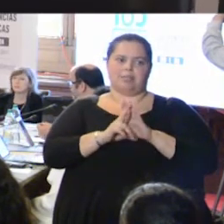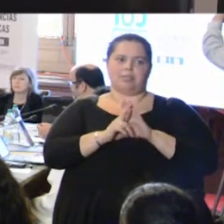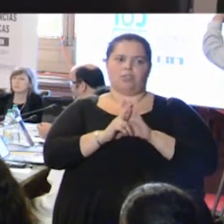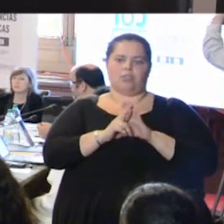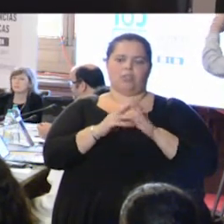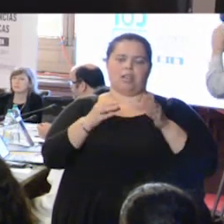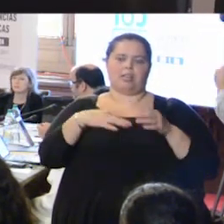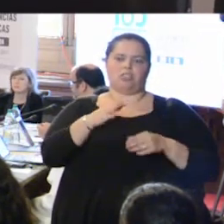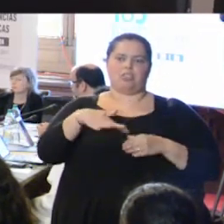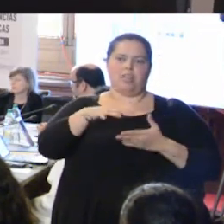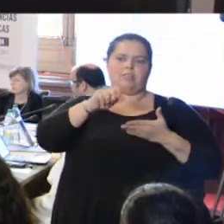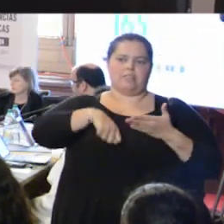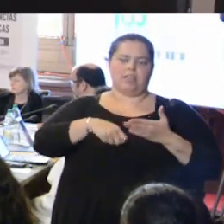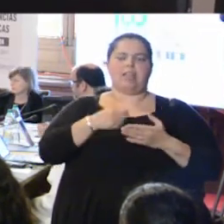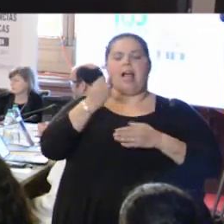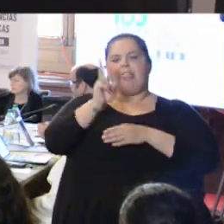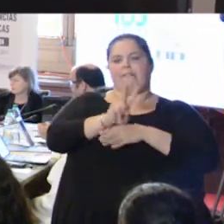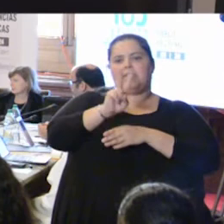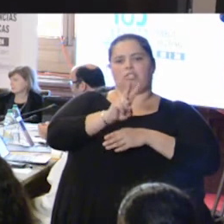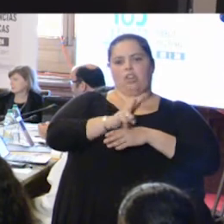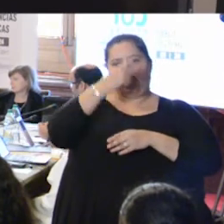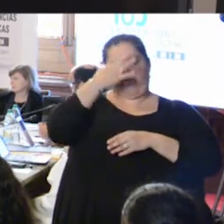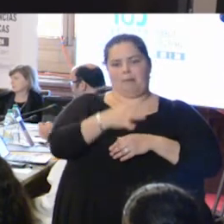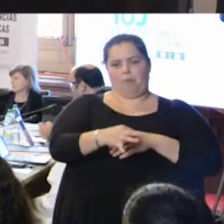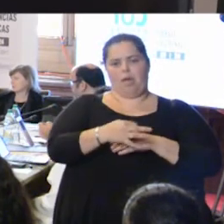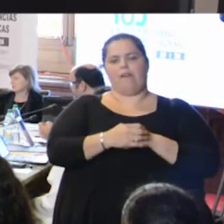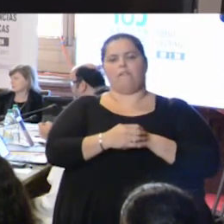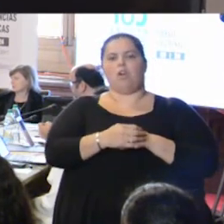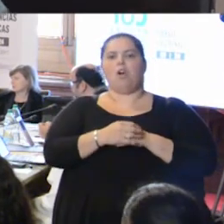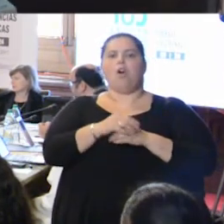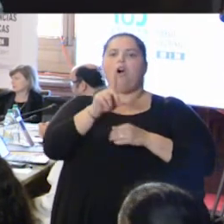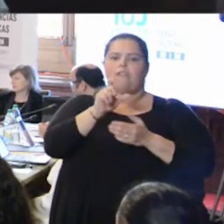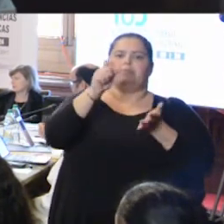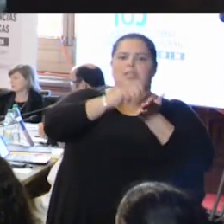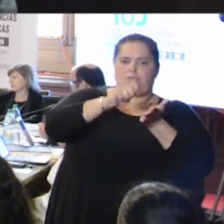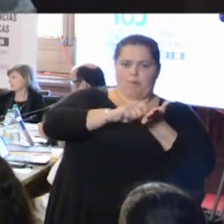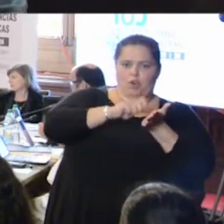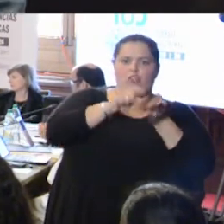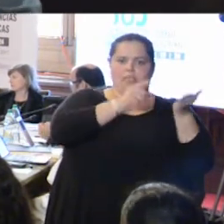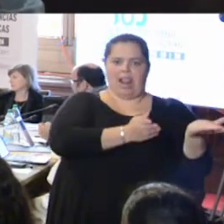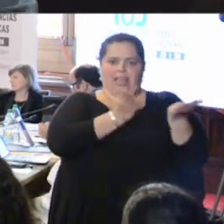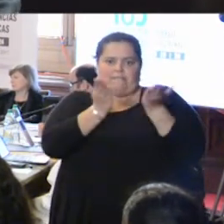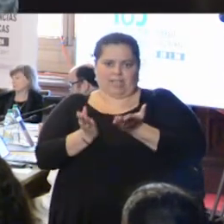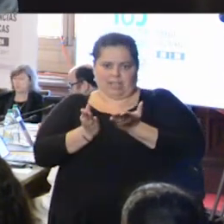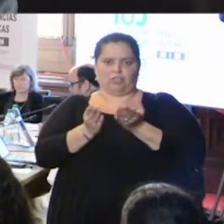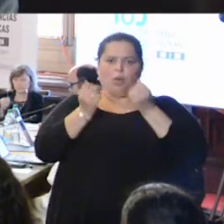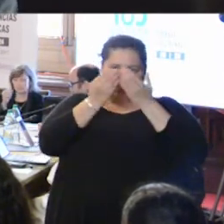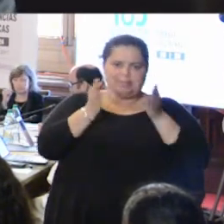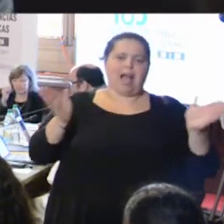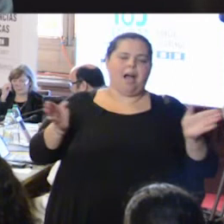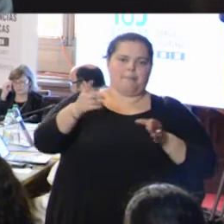la Defensoría del Pueblo. Tomamos nota también de esta invitación, que es más amplia para